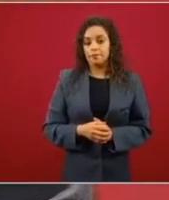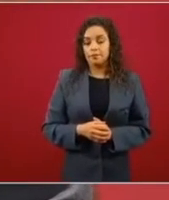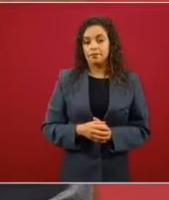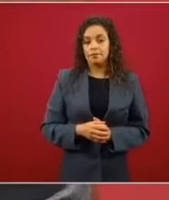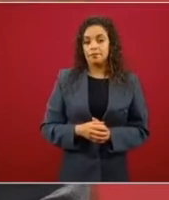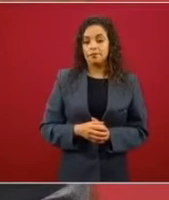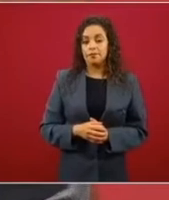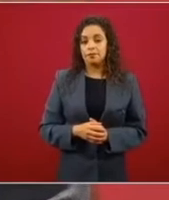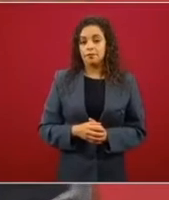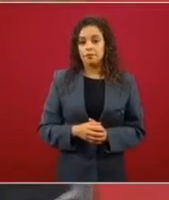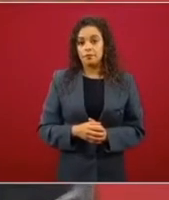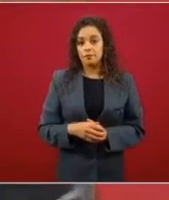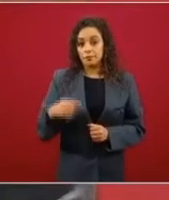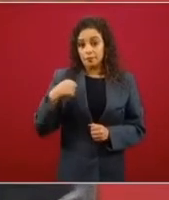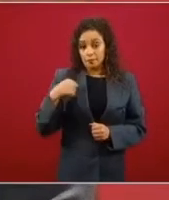que